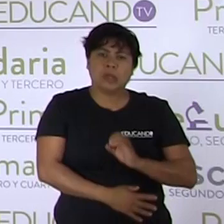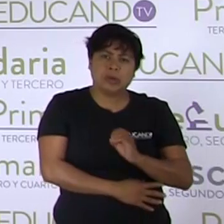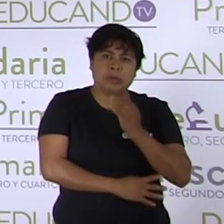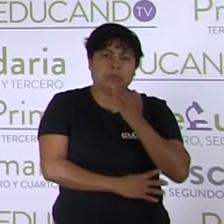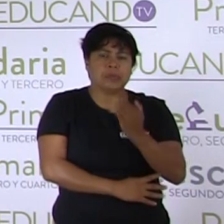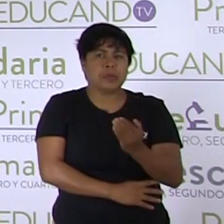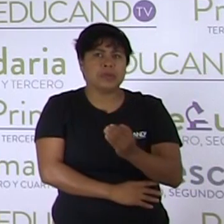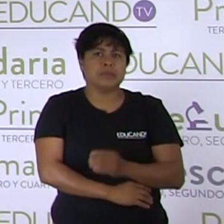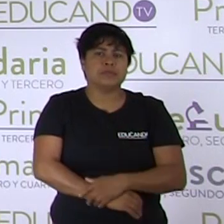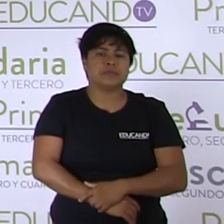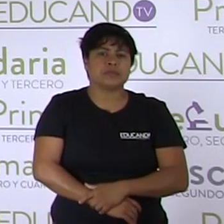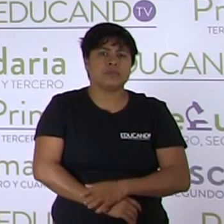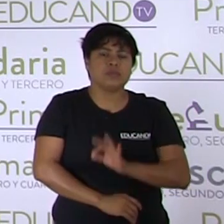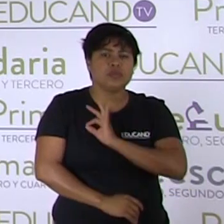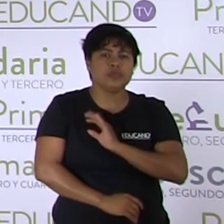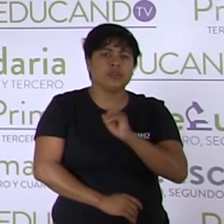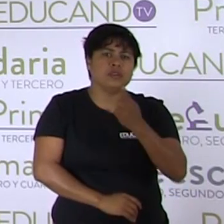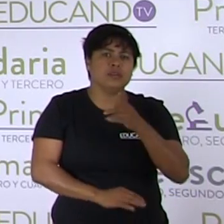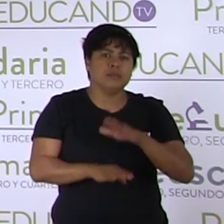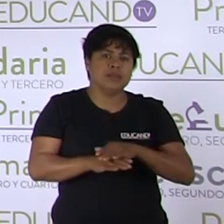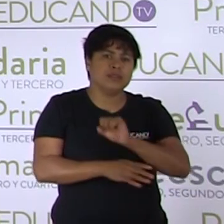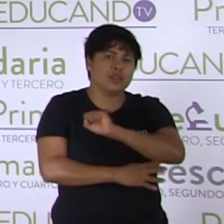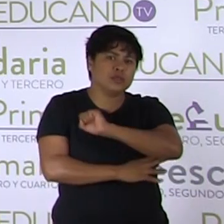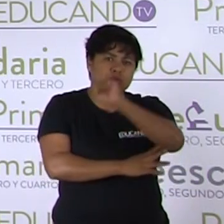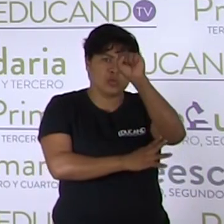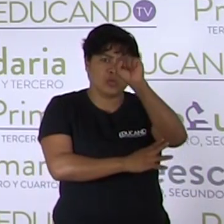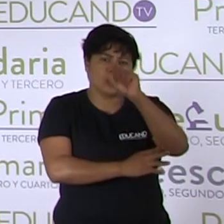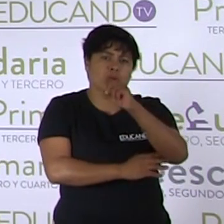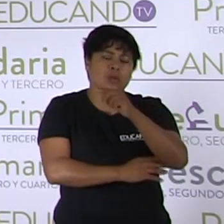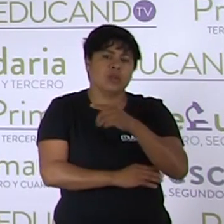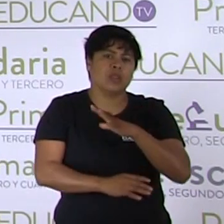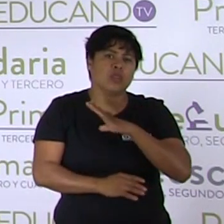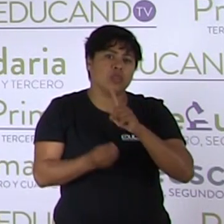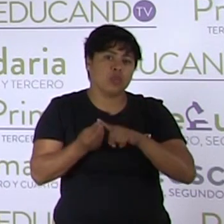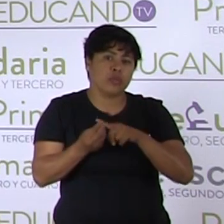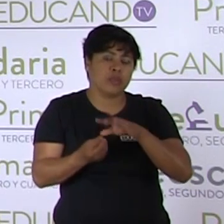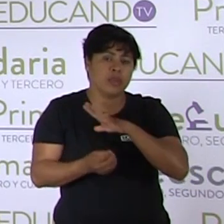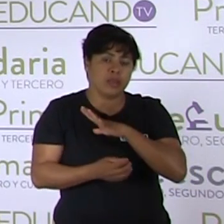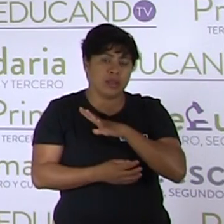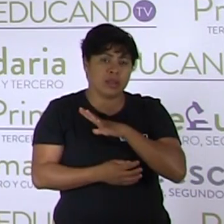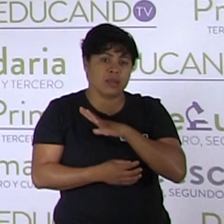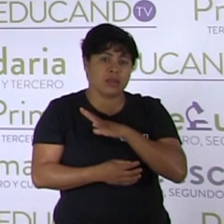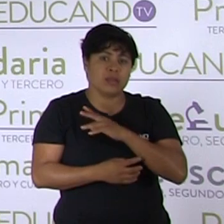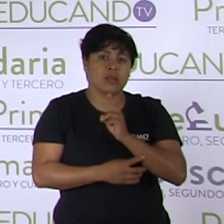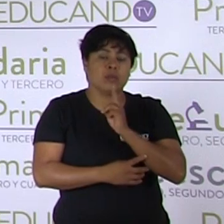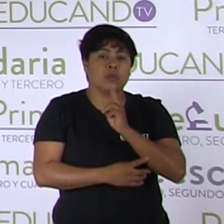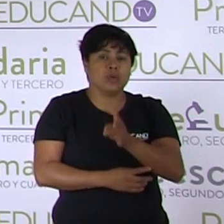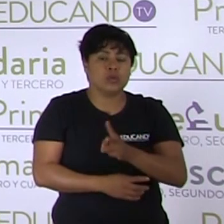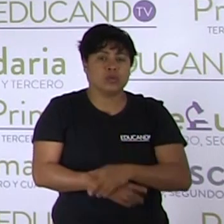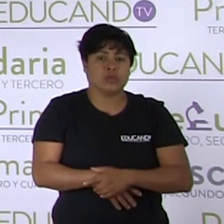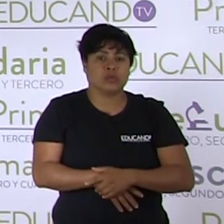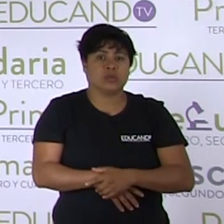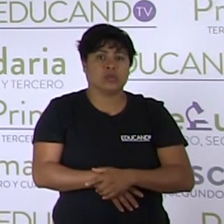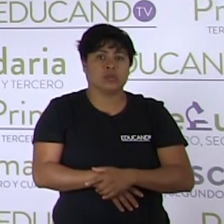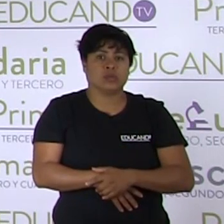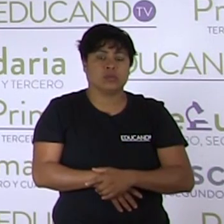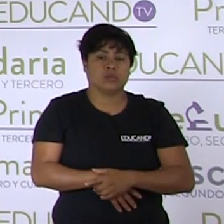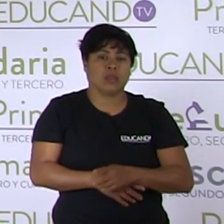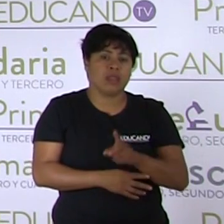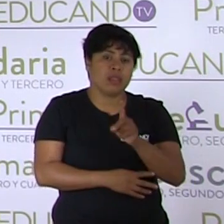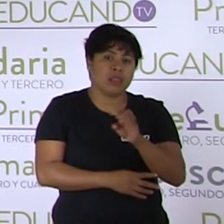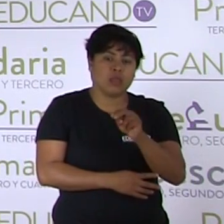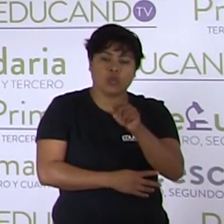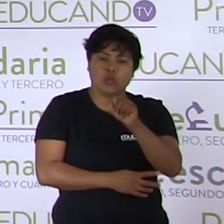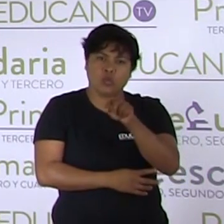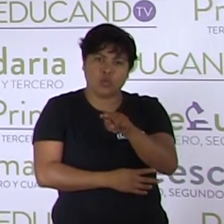nos vamos más al sur del continente, donde se emplea el vos en lugar del